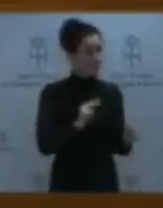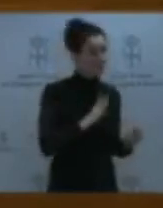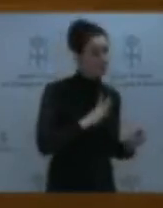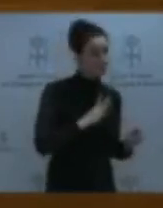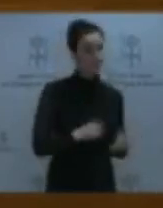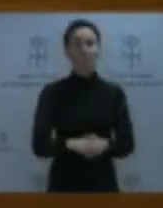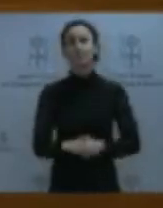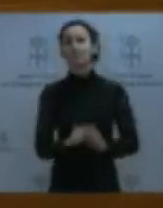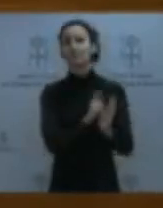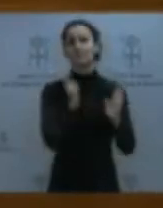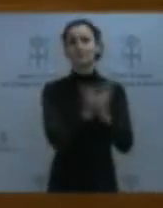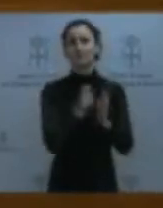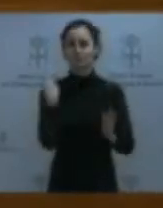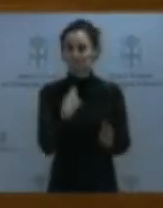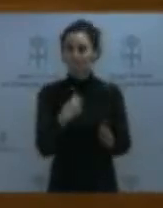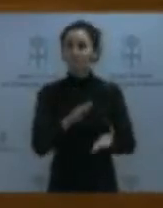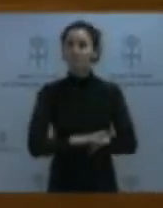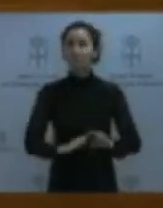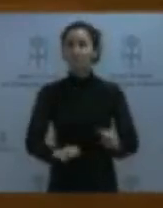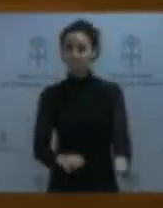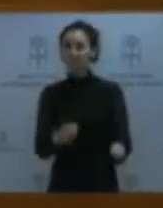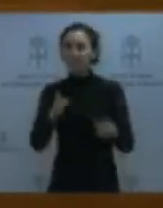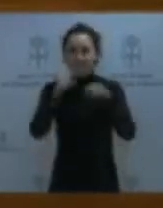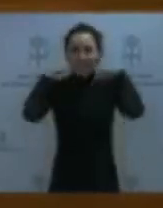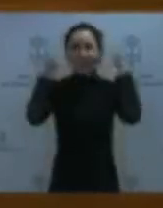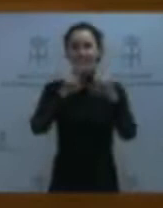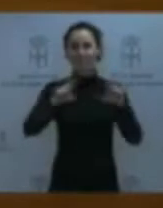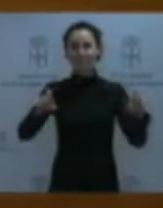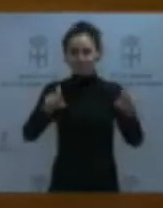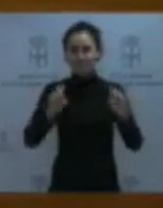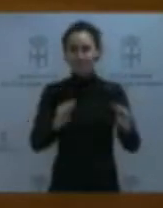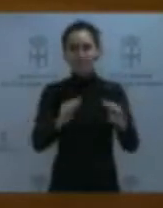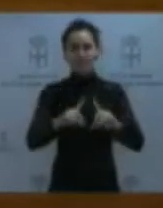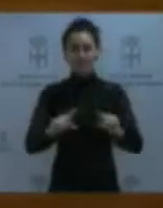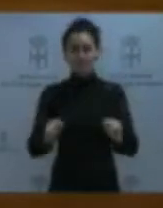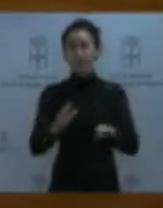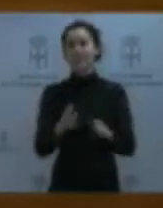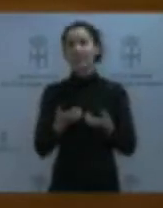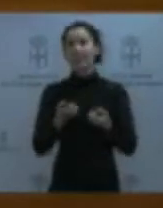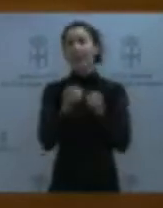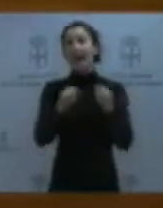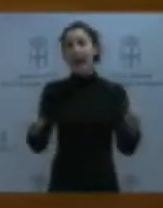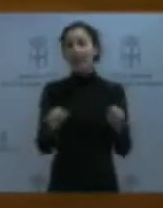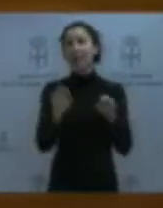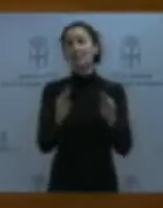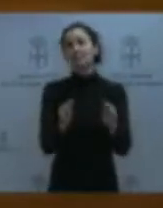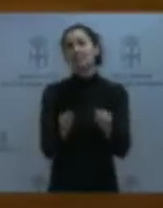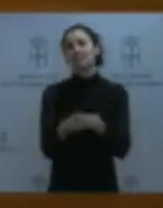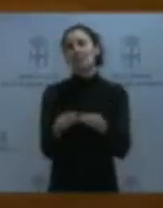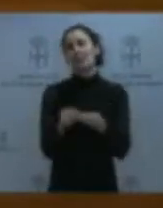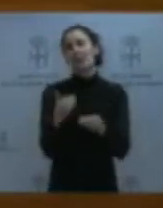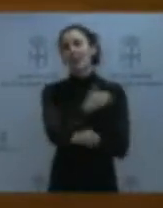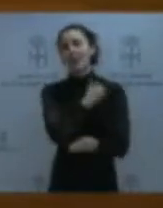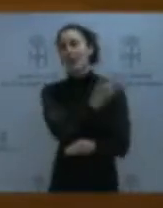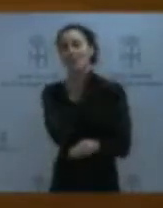de cláusulas sociales que hagan sonreír a las empresas asturianas, aunque molesten mucho a las redes clientelares. Si